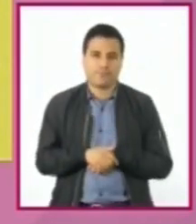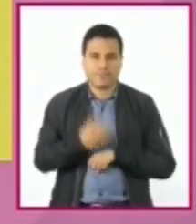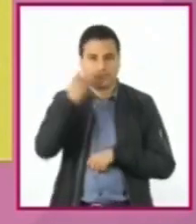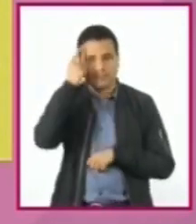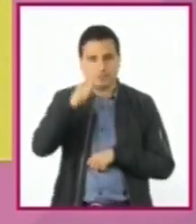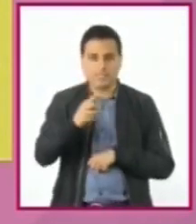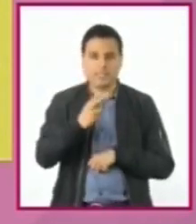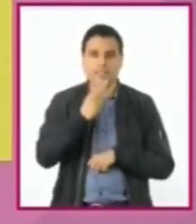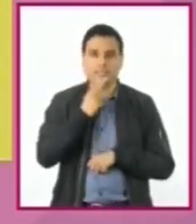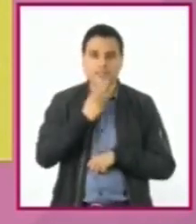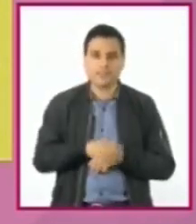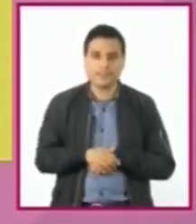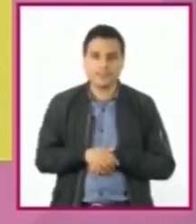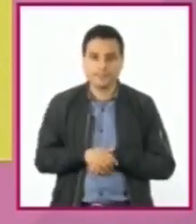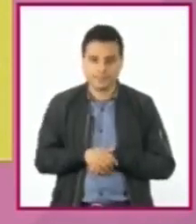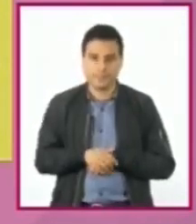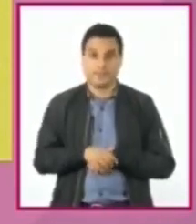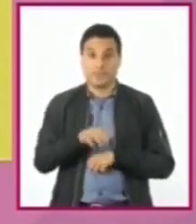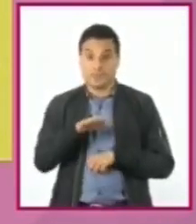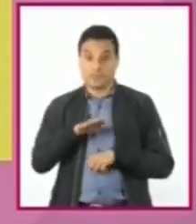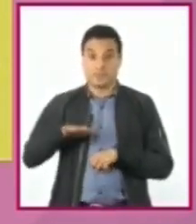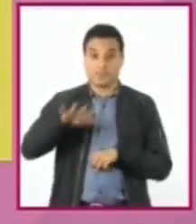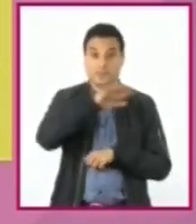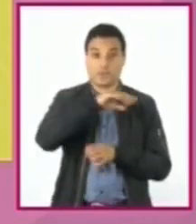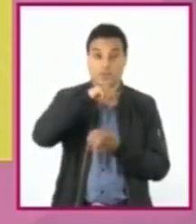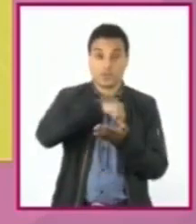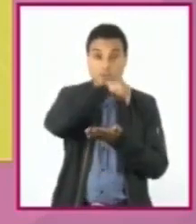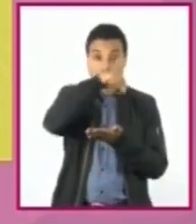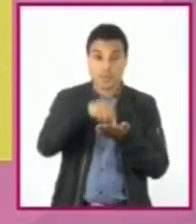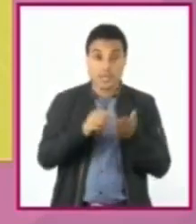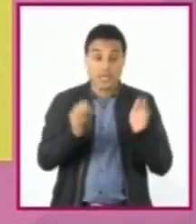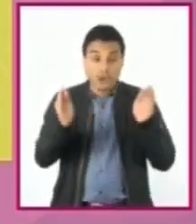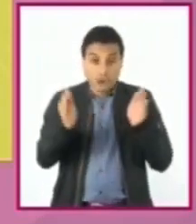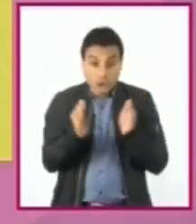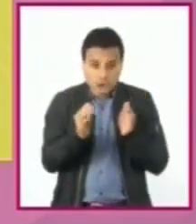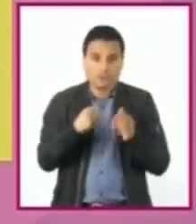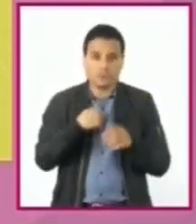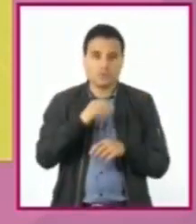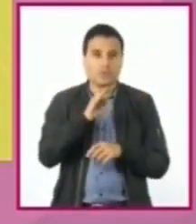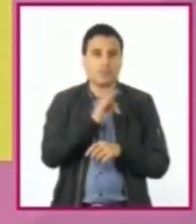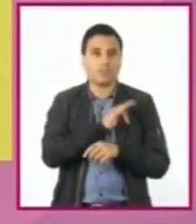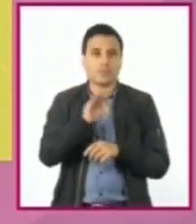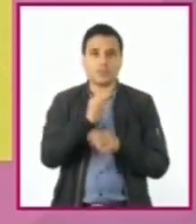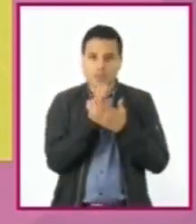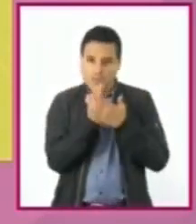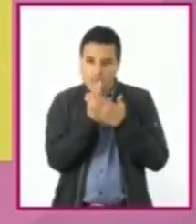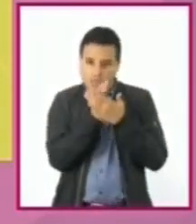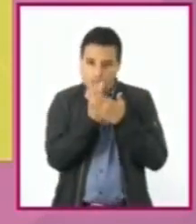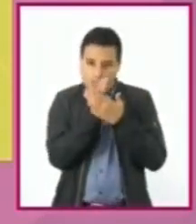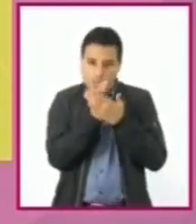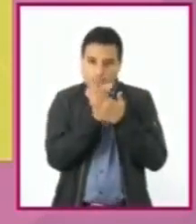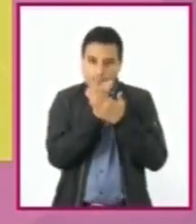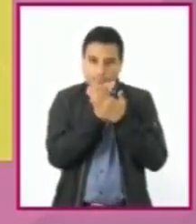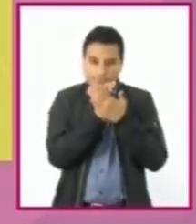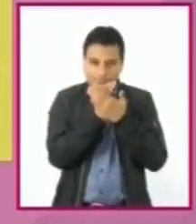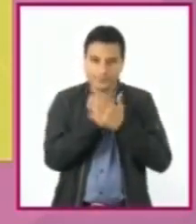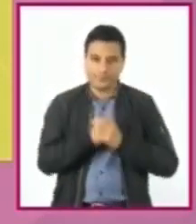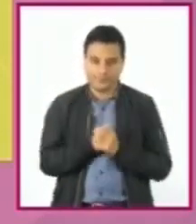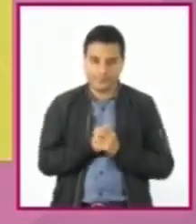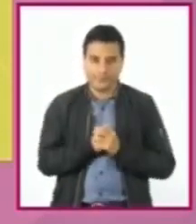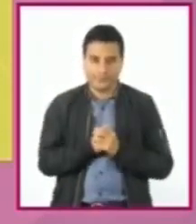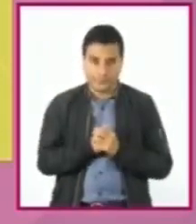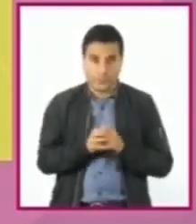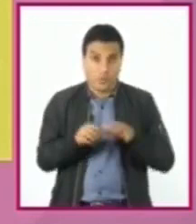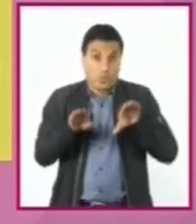para representar una pequeña extensión del espacio geográfico. Es una ilustración o dibujo que no representa un diseño